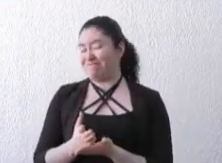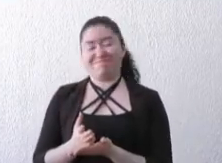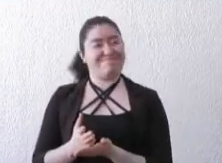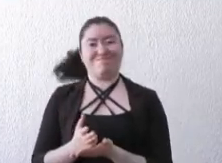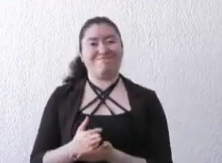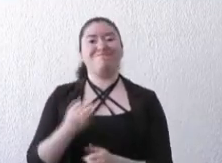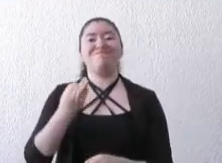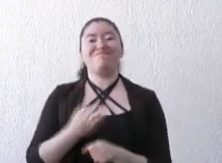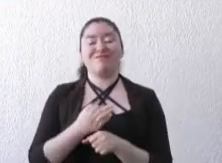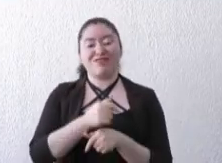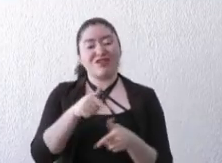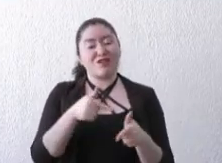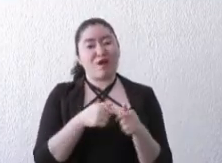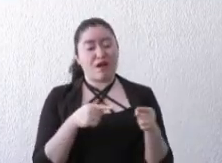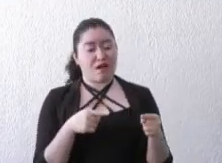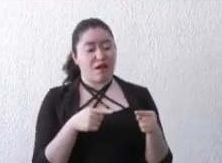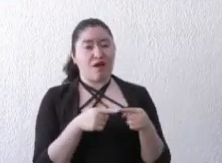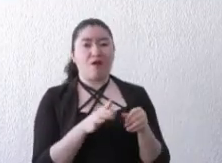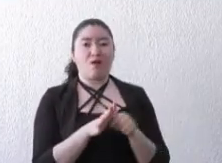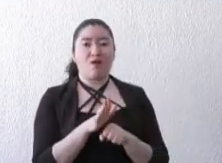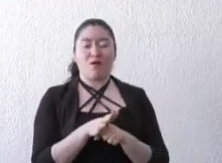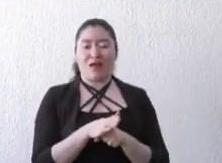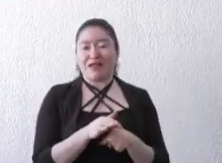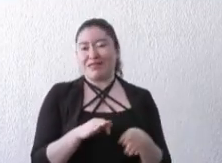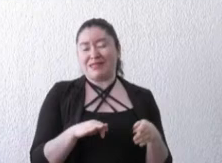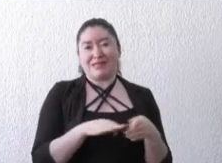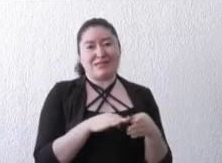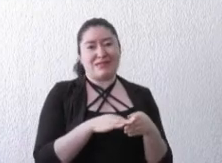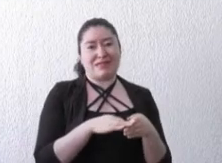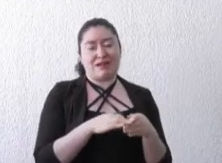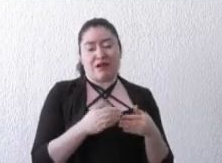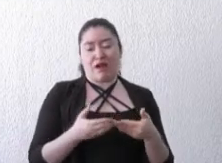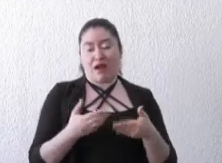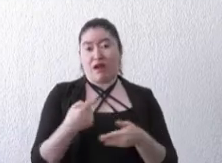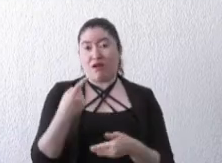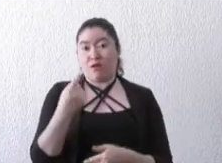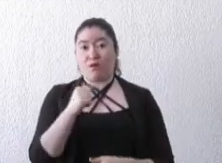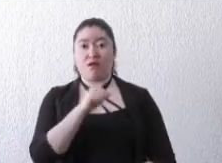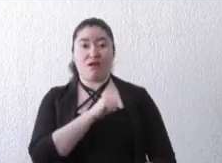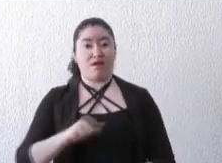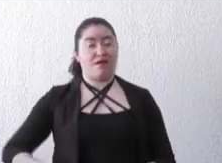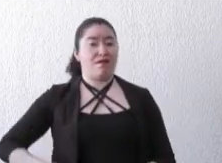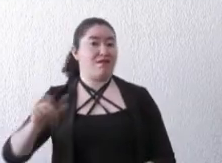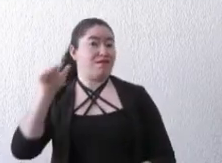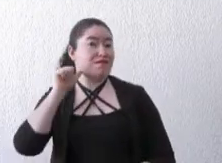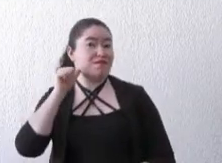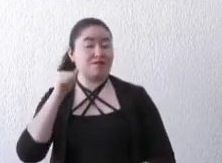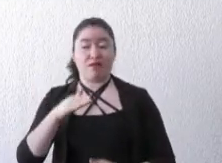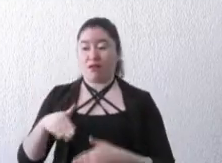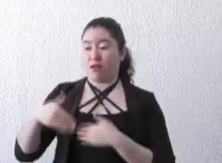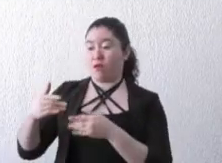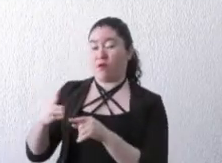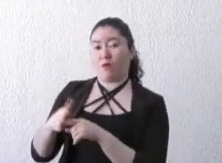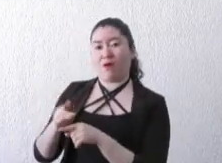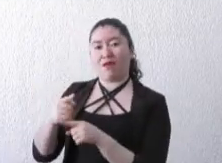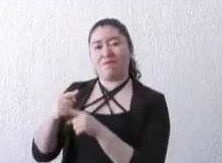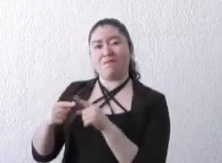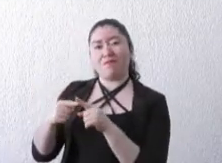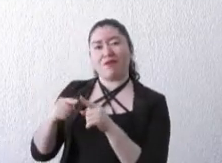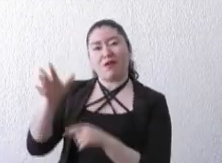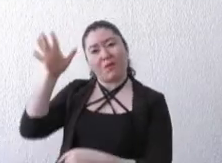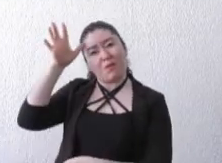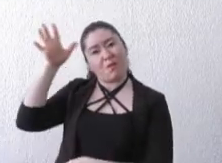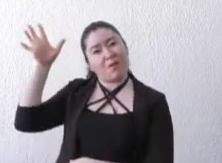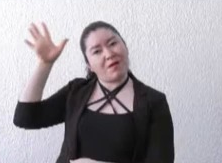a una cuadra está la Alcaldía Azcapotzalco y a media cuadra está la Alcaldía Cuauhtémoc.